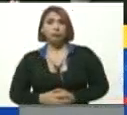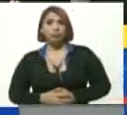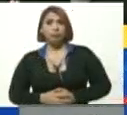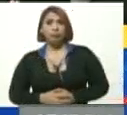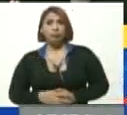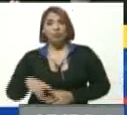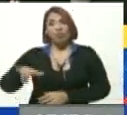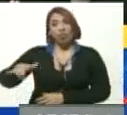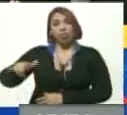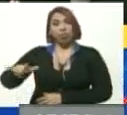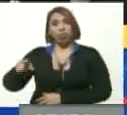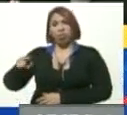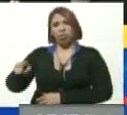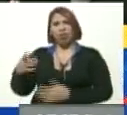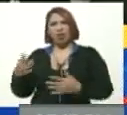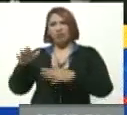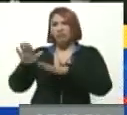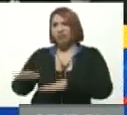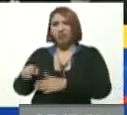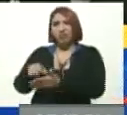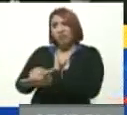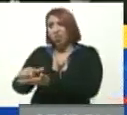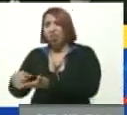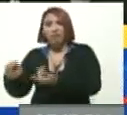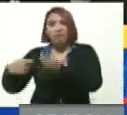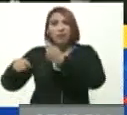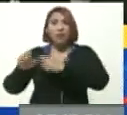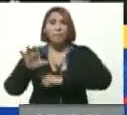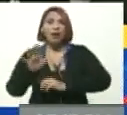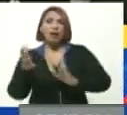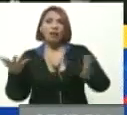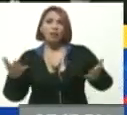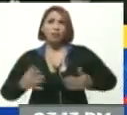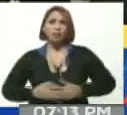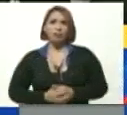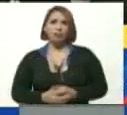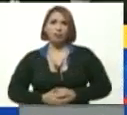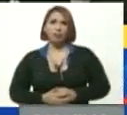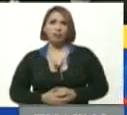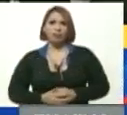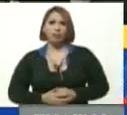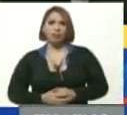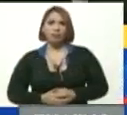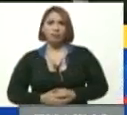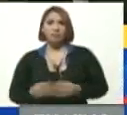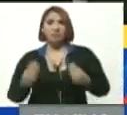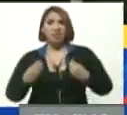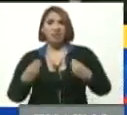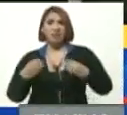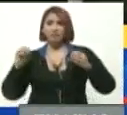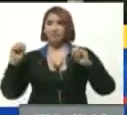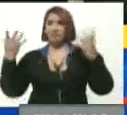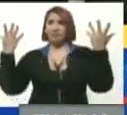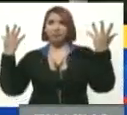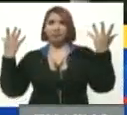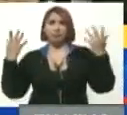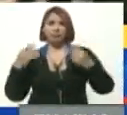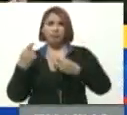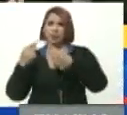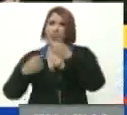títeres pitiyanquis arrastrados vendepatria de Narnia y sus